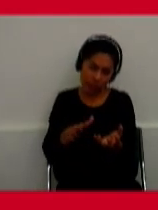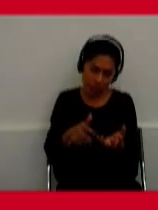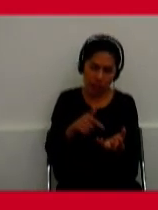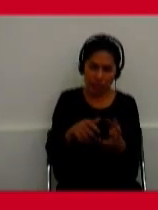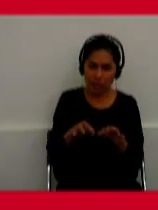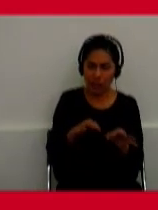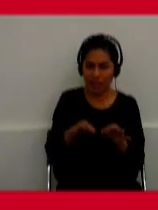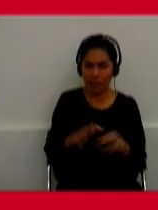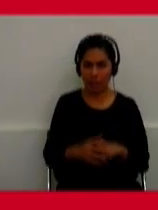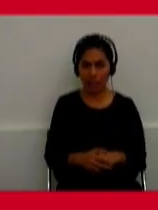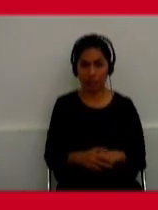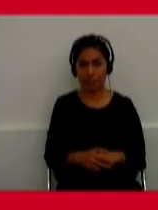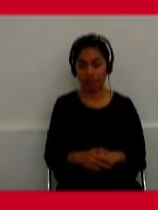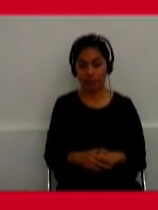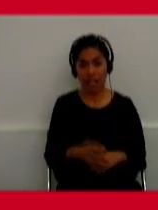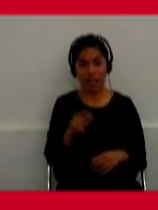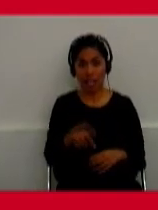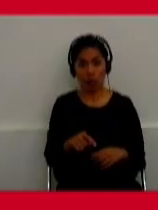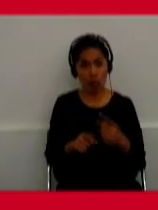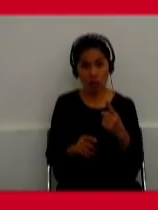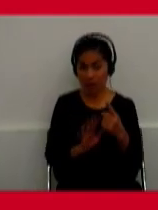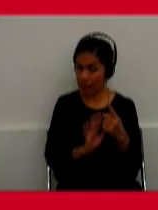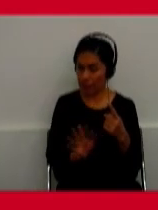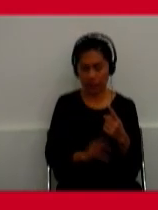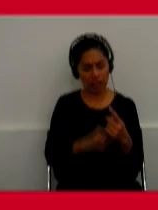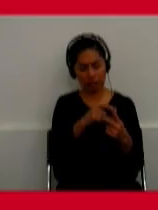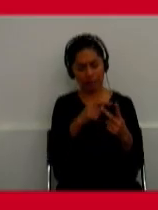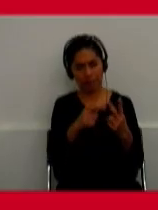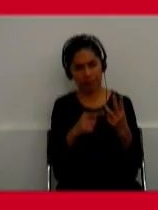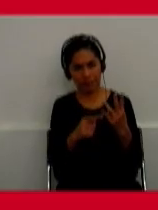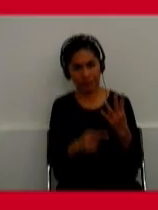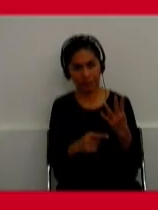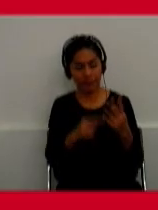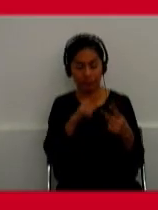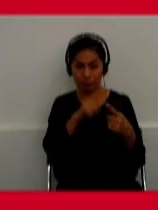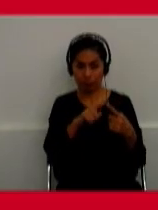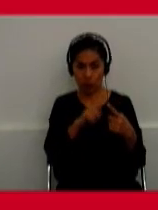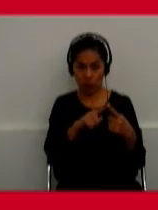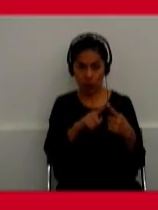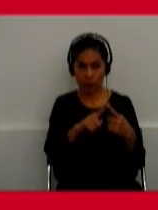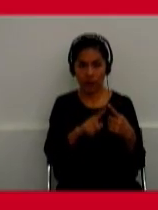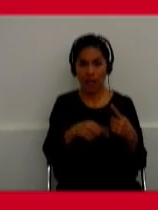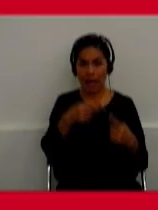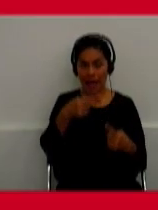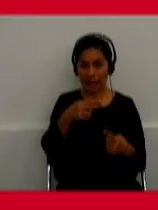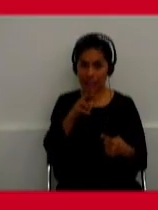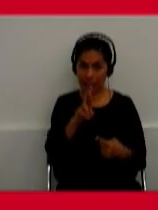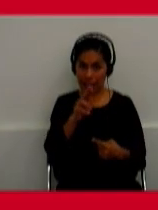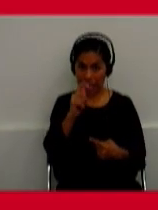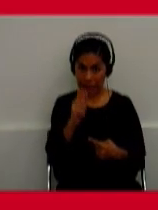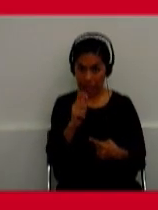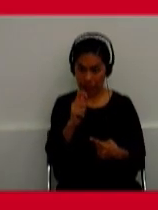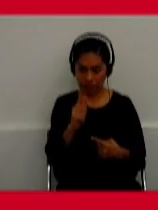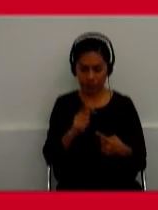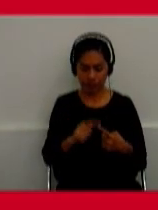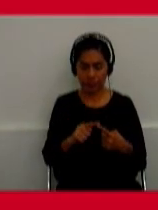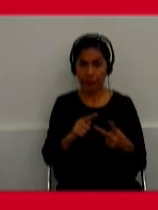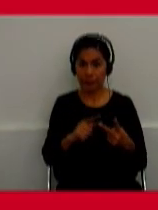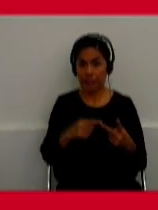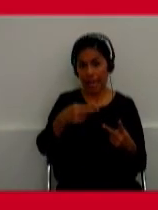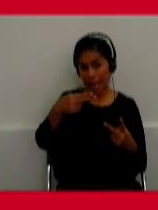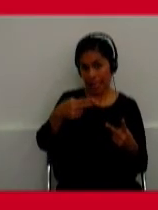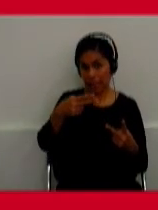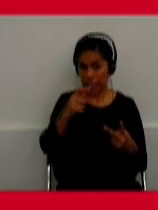hay espesadores de varios tipos, hay espesadores de tipo HRT, que son los High Rate, hay espesadores HST, que son